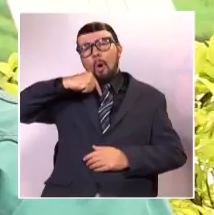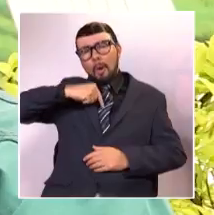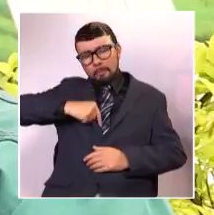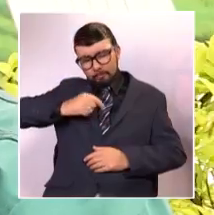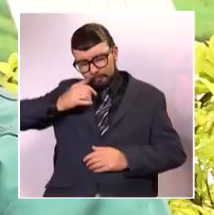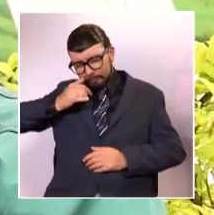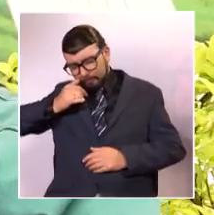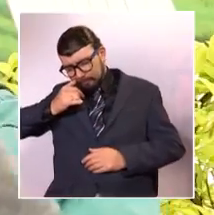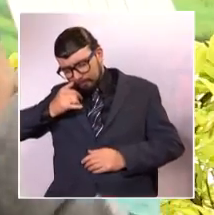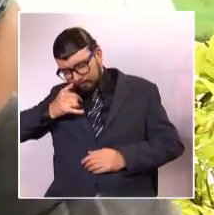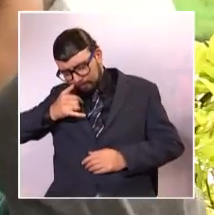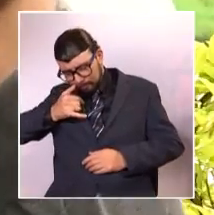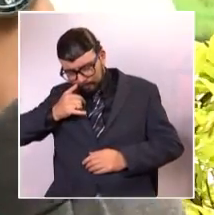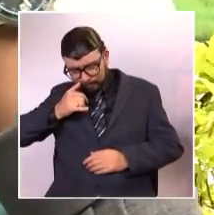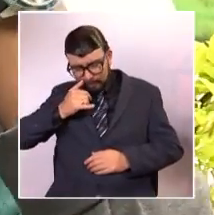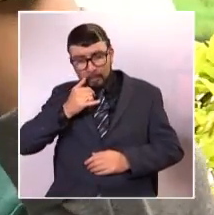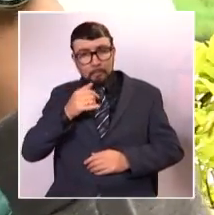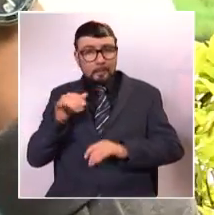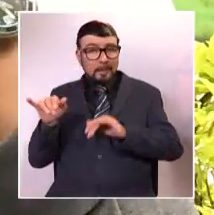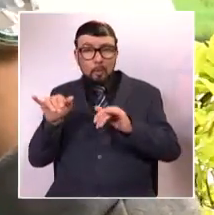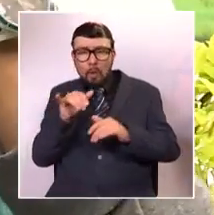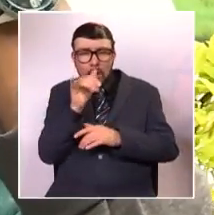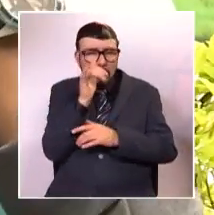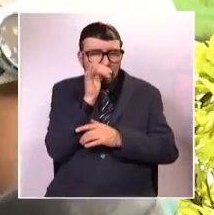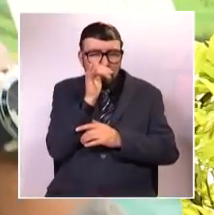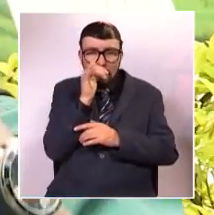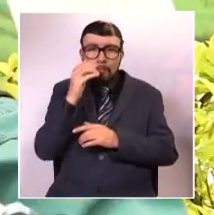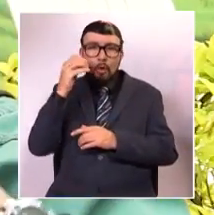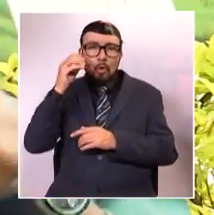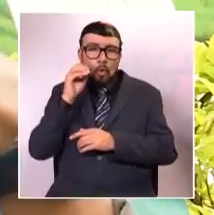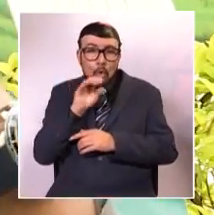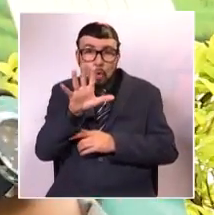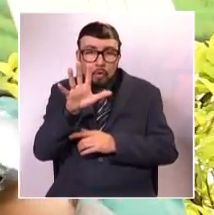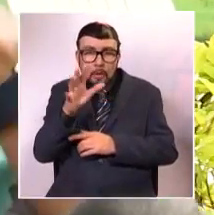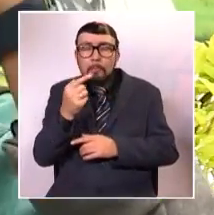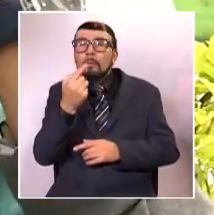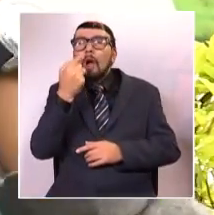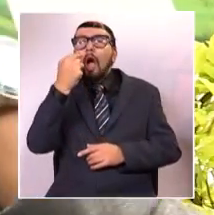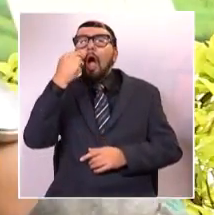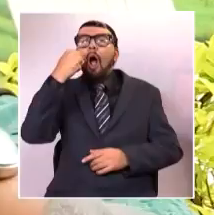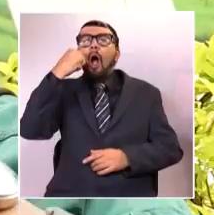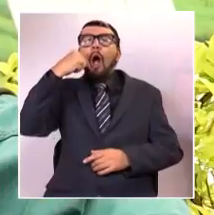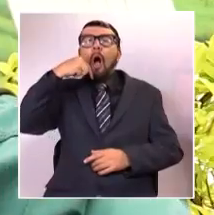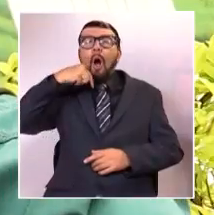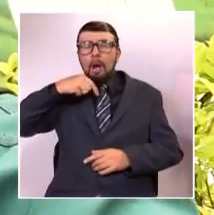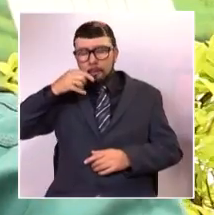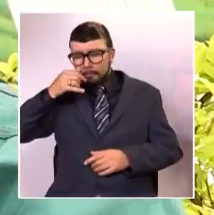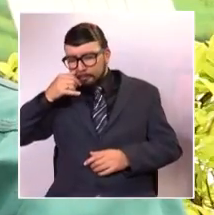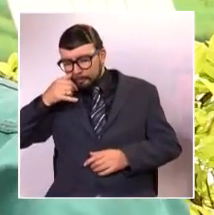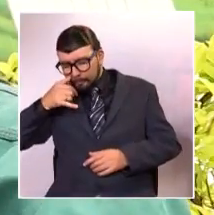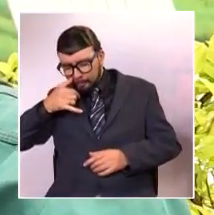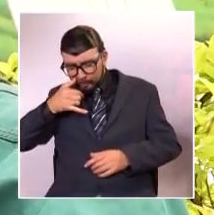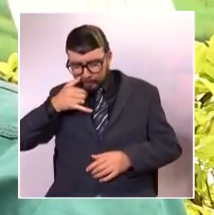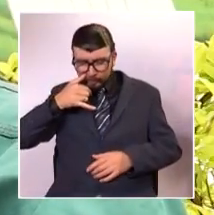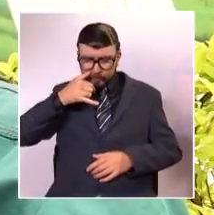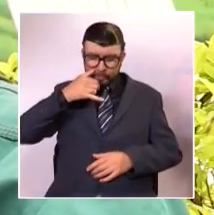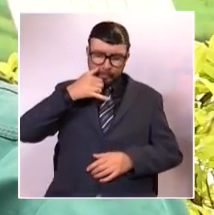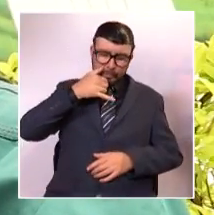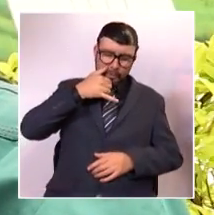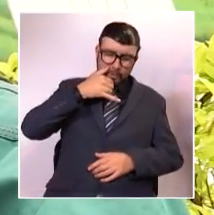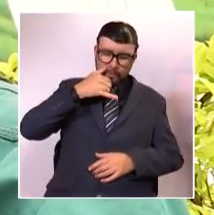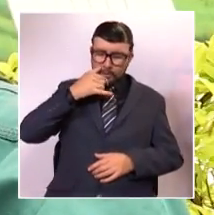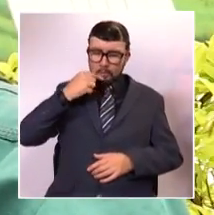una cámara que el paciente con una luz va mirando por toda la parte del tubo digestivo, ya sea en las